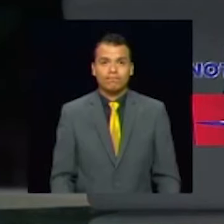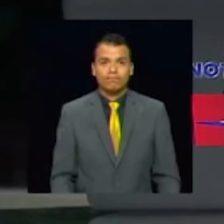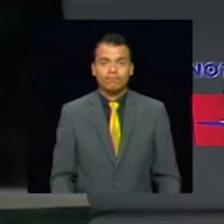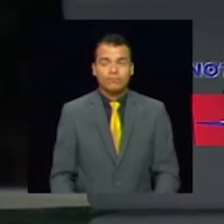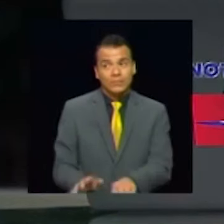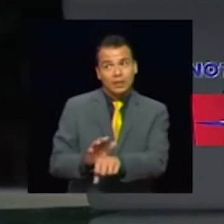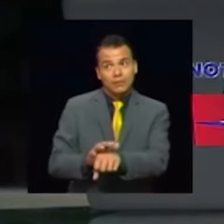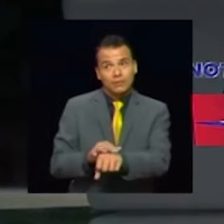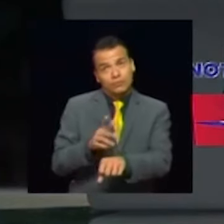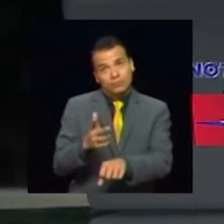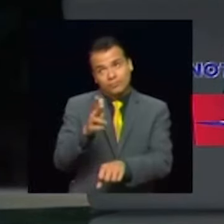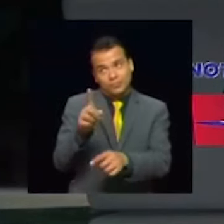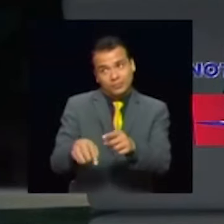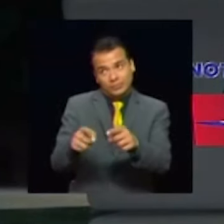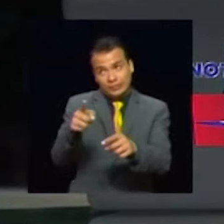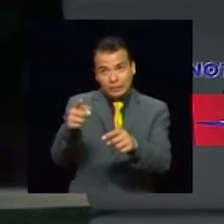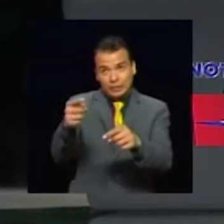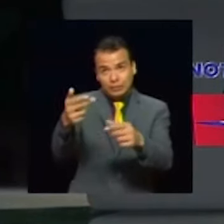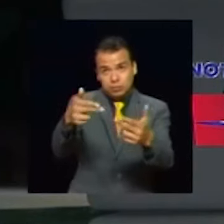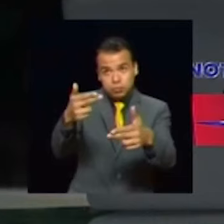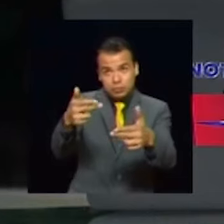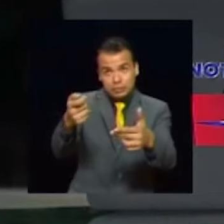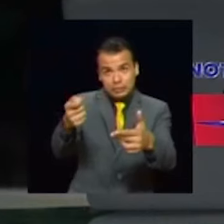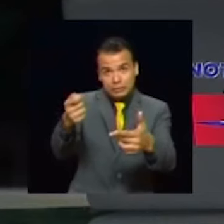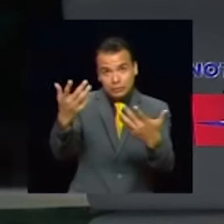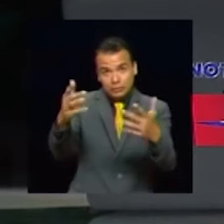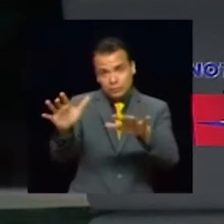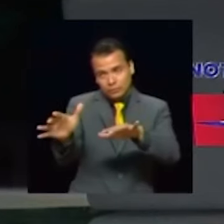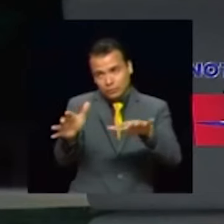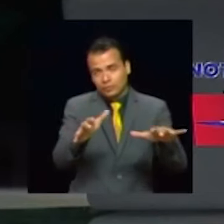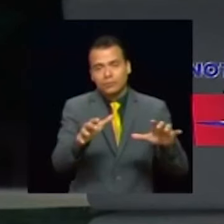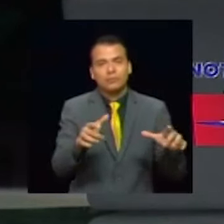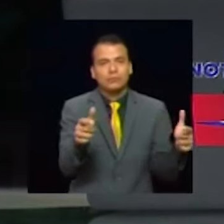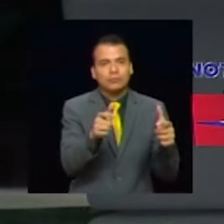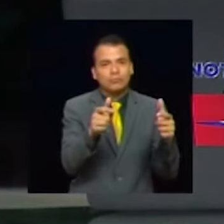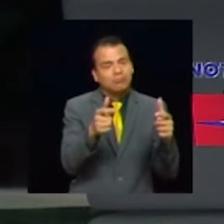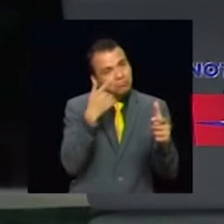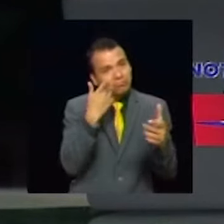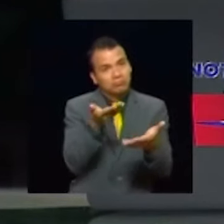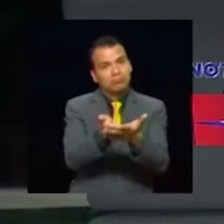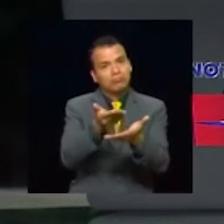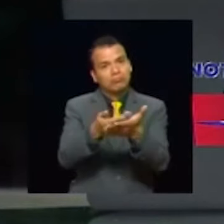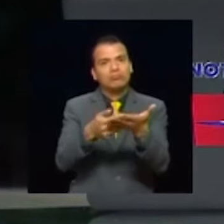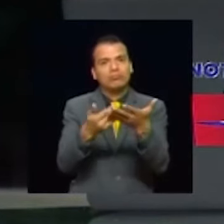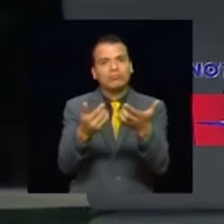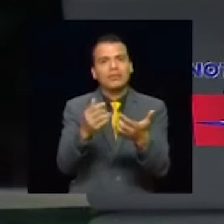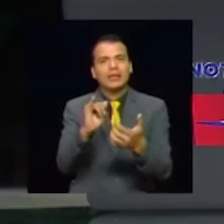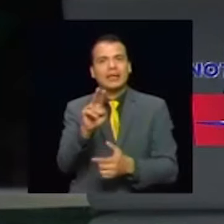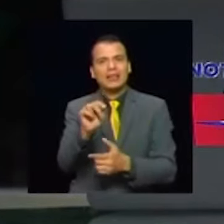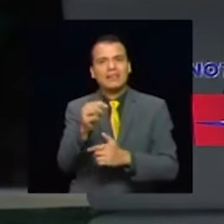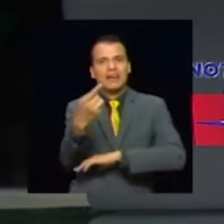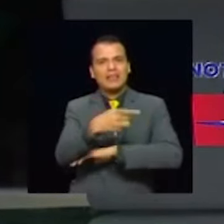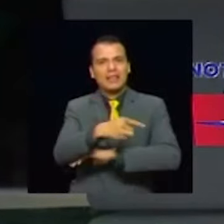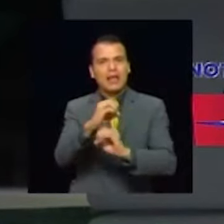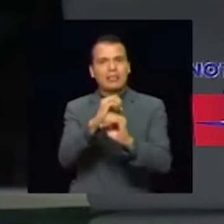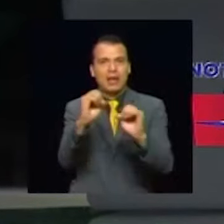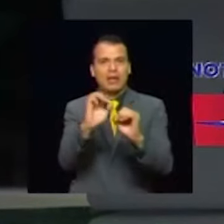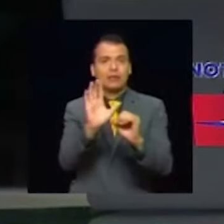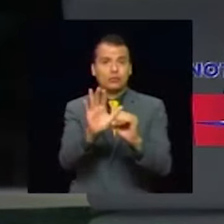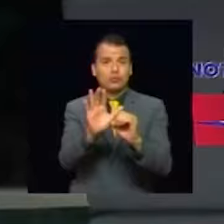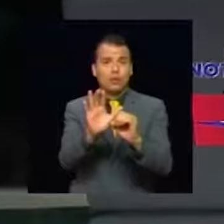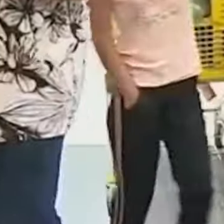Avanza en el Congreso la iniciativa con la que se busca institucionalizar los días sin IVA en el país, un proyecto que impulsa Fenalco.